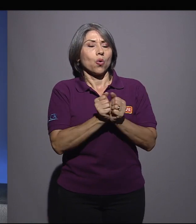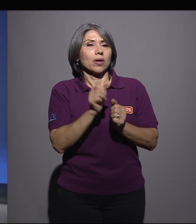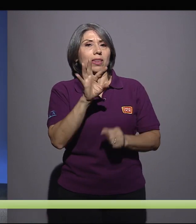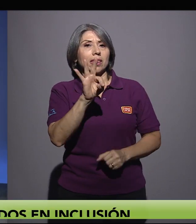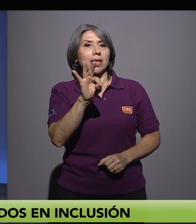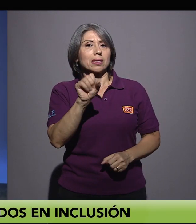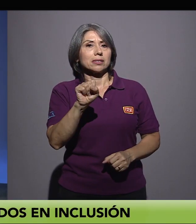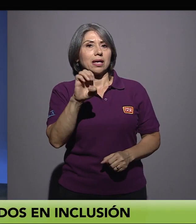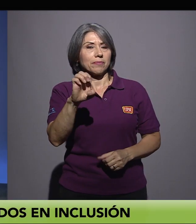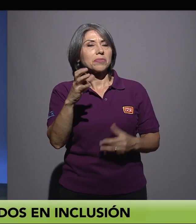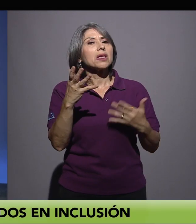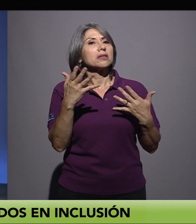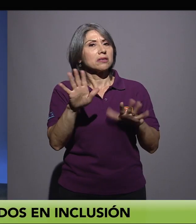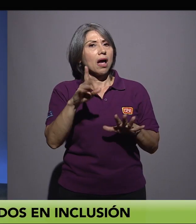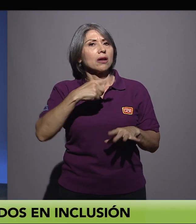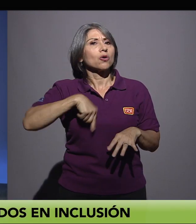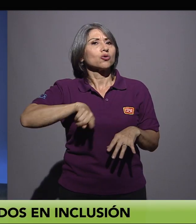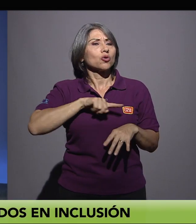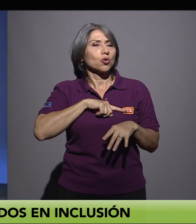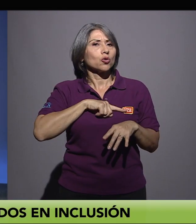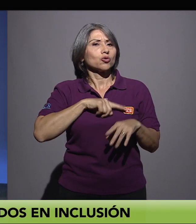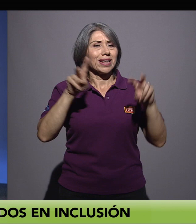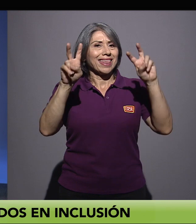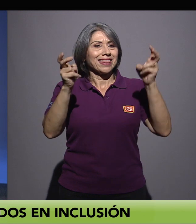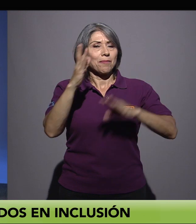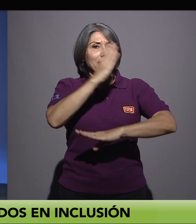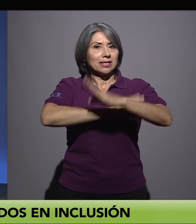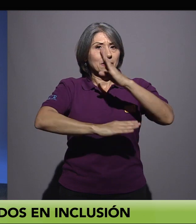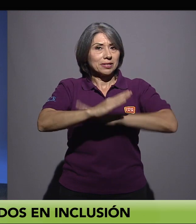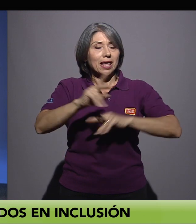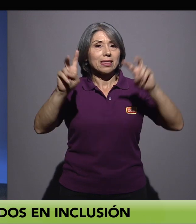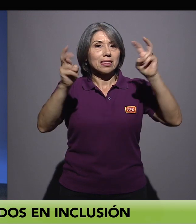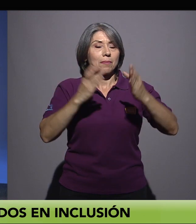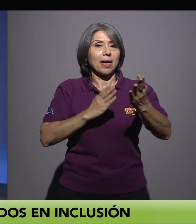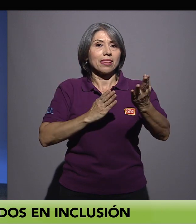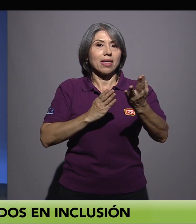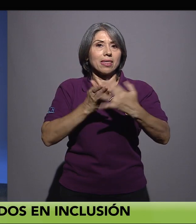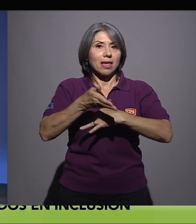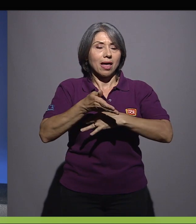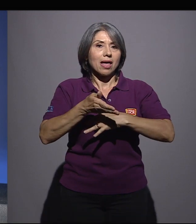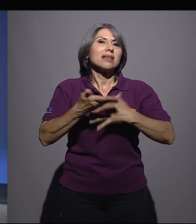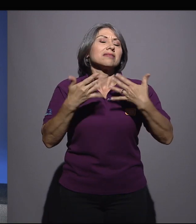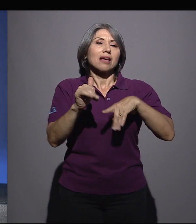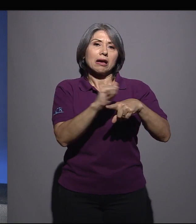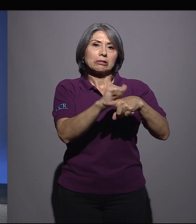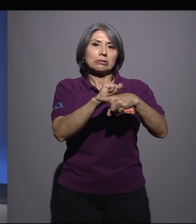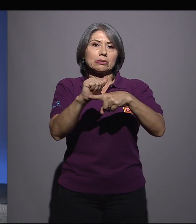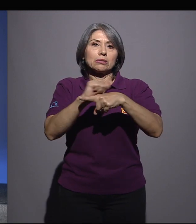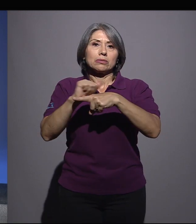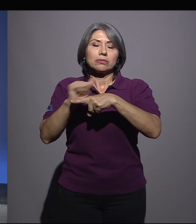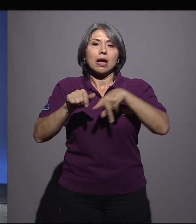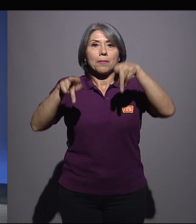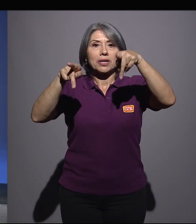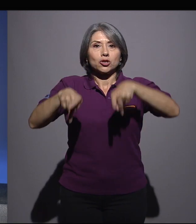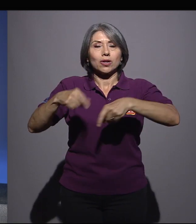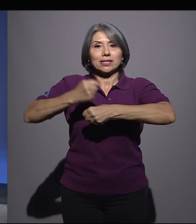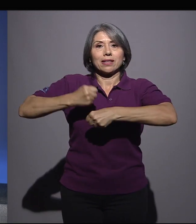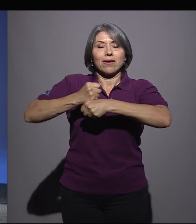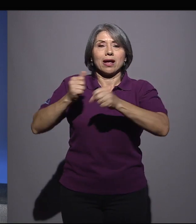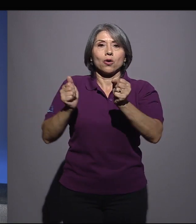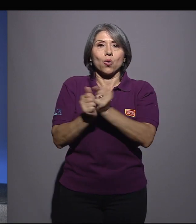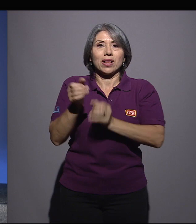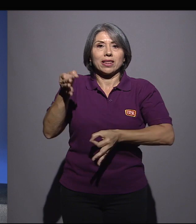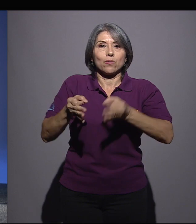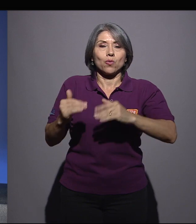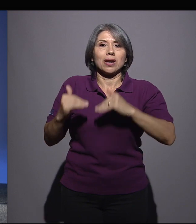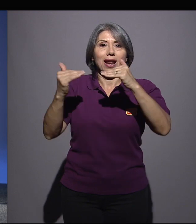capacitado en perspectiva de discapacidad y accesibilidad a los asesores electorales del tribunal, quienes luego ellos